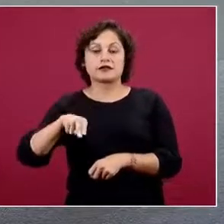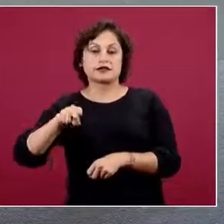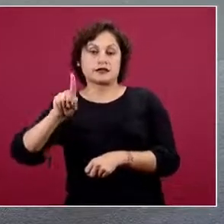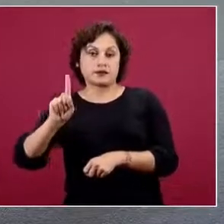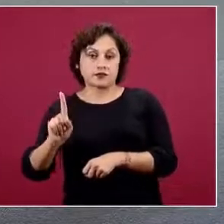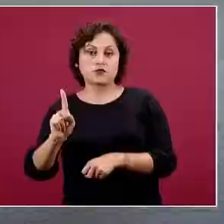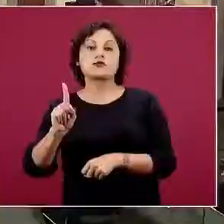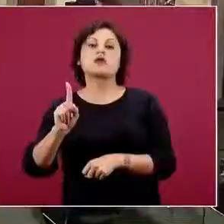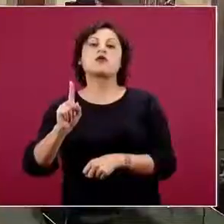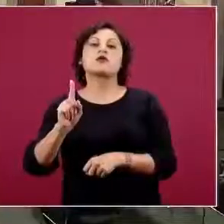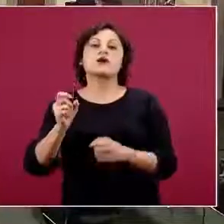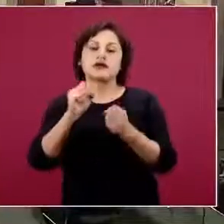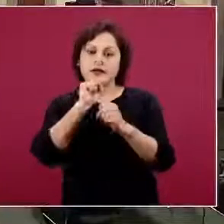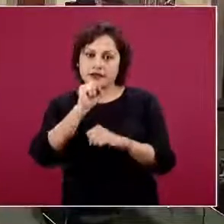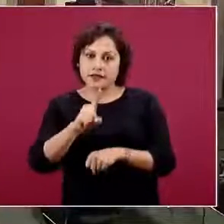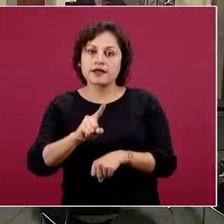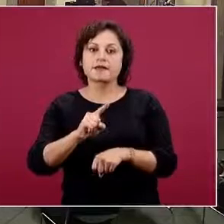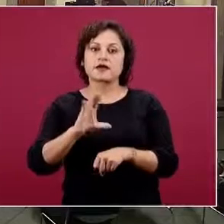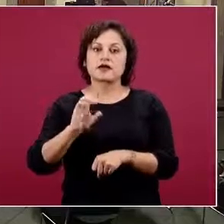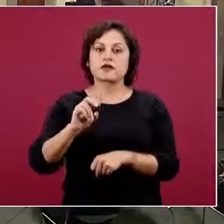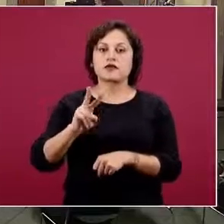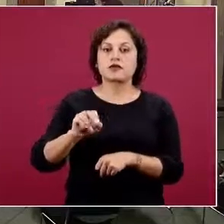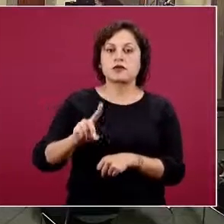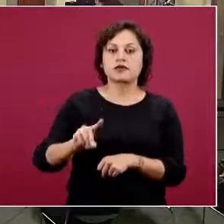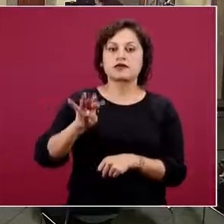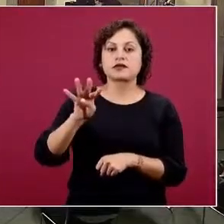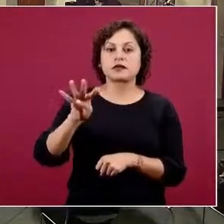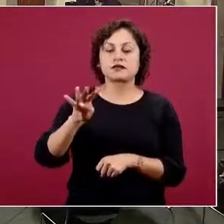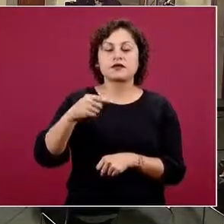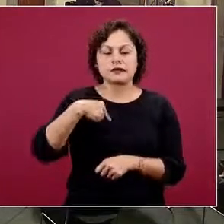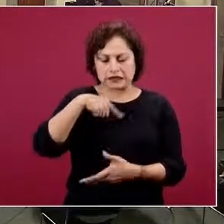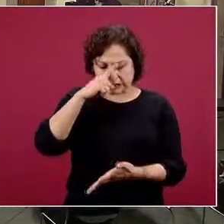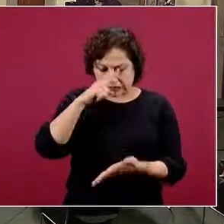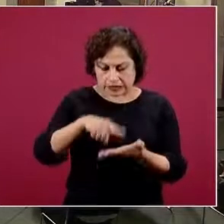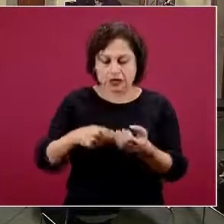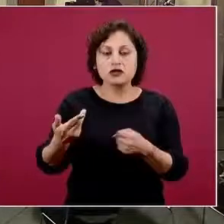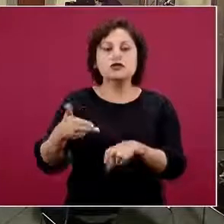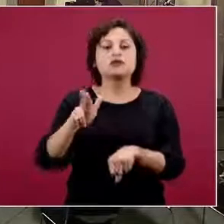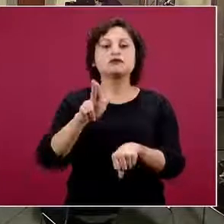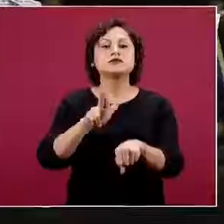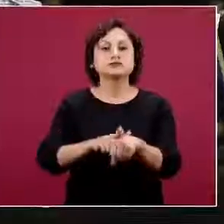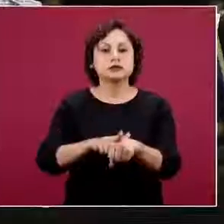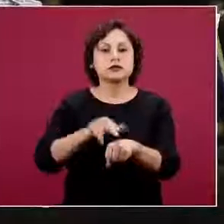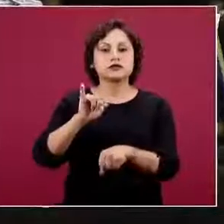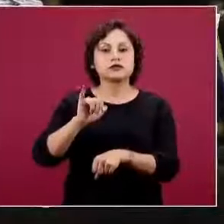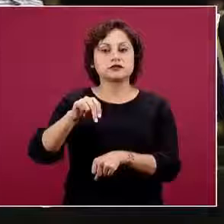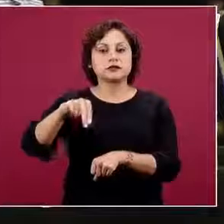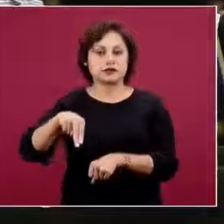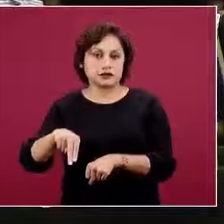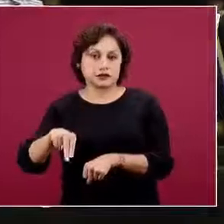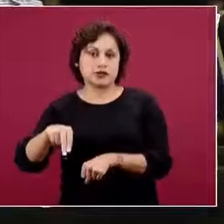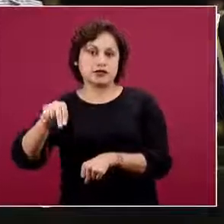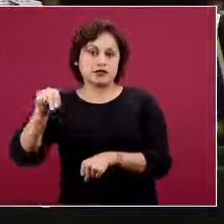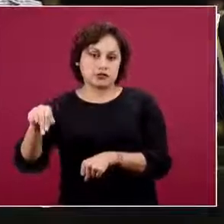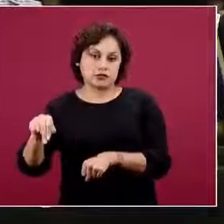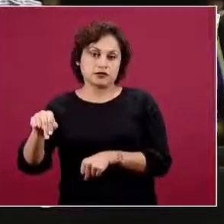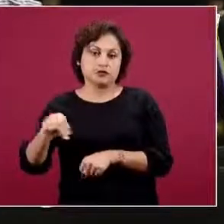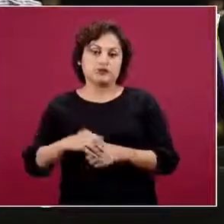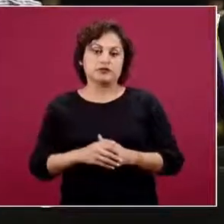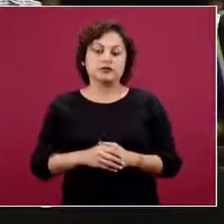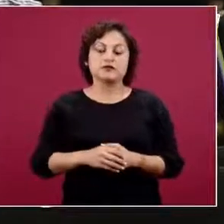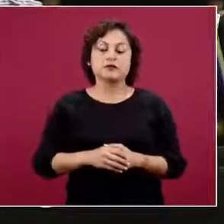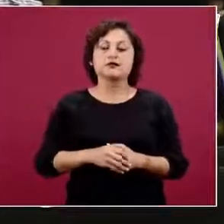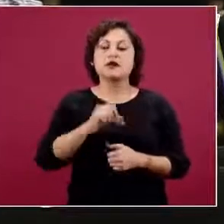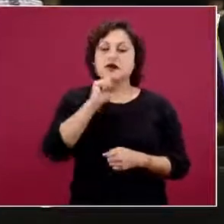COVID-19. Entiendo que está en el Instituto Nacional de Nutrición. ¿Nos puede dar información al respecto? Y también sobre este caso